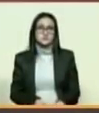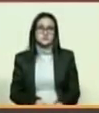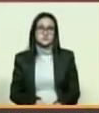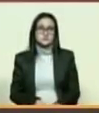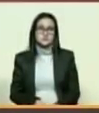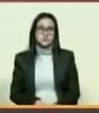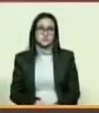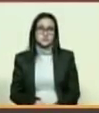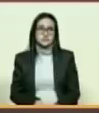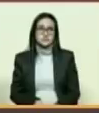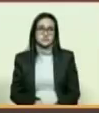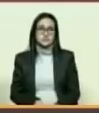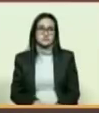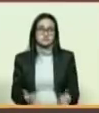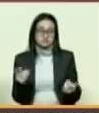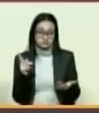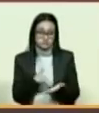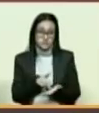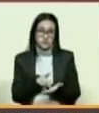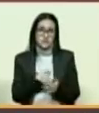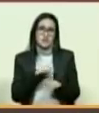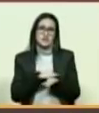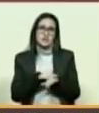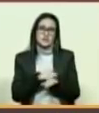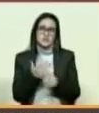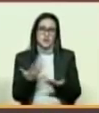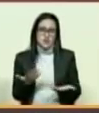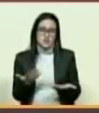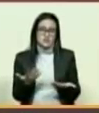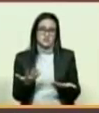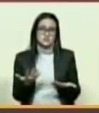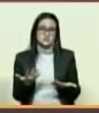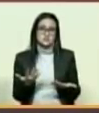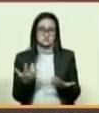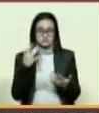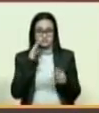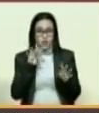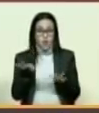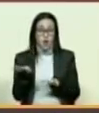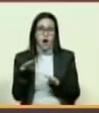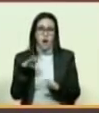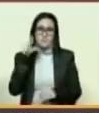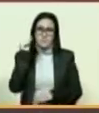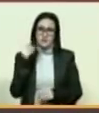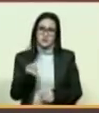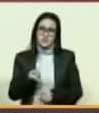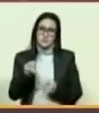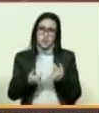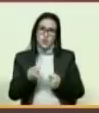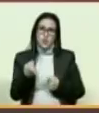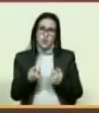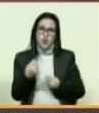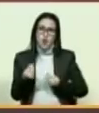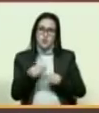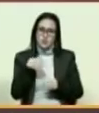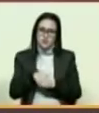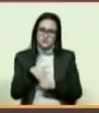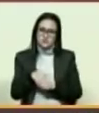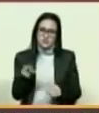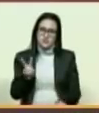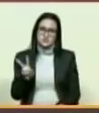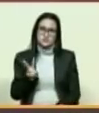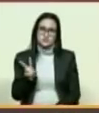para que esté aquí, y perdónenme que sea tan inmodesto, no solamente para que observen, sino para que aprendan un poquito cómo se hacen elecciones en